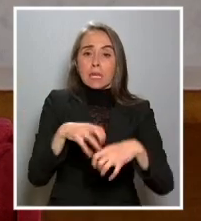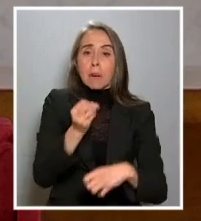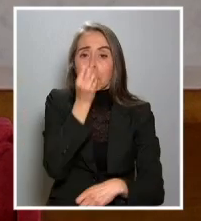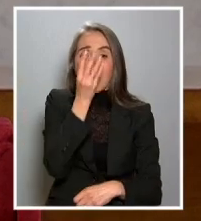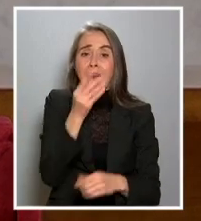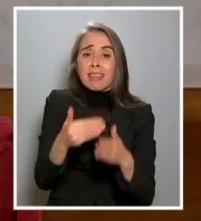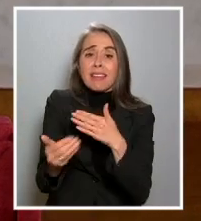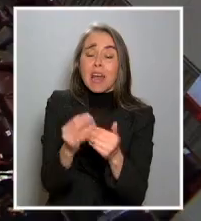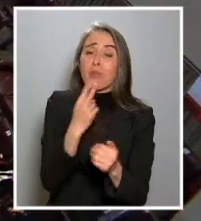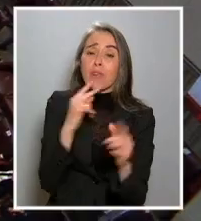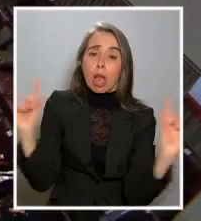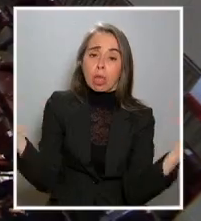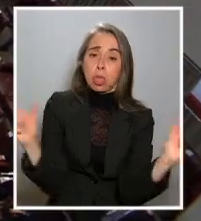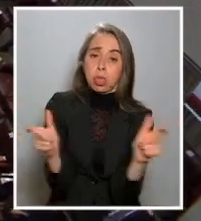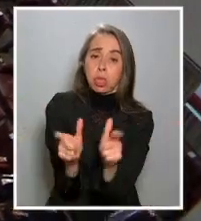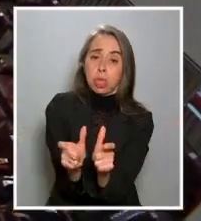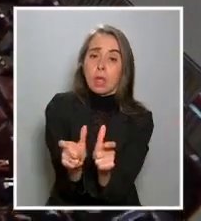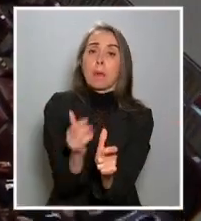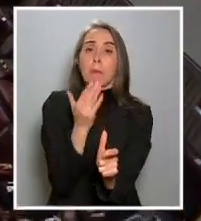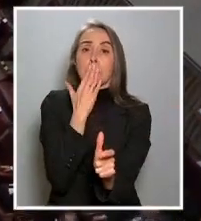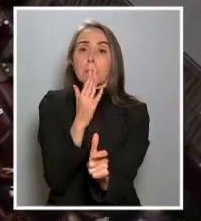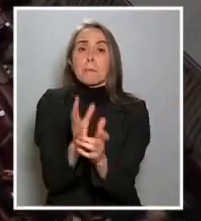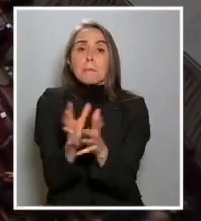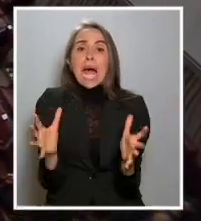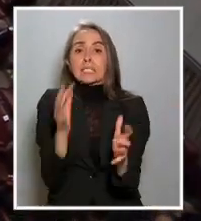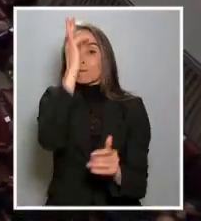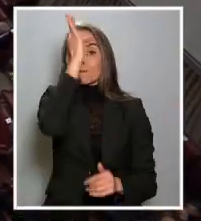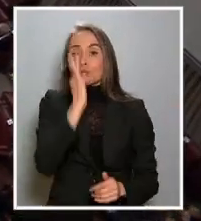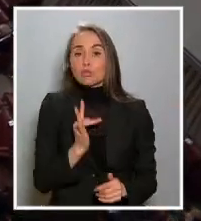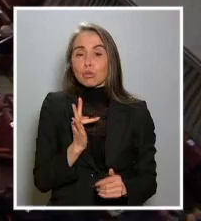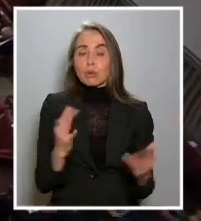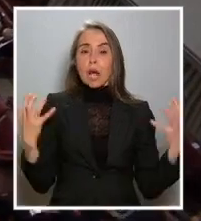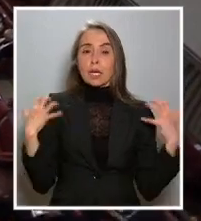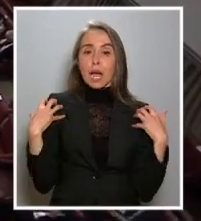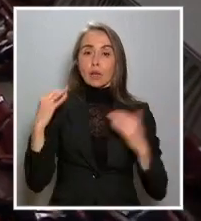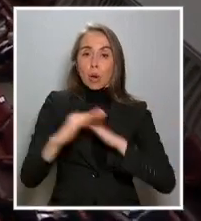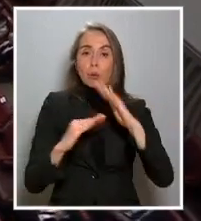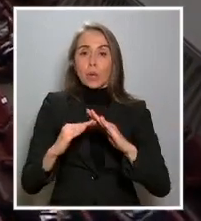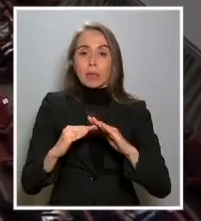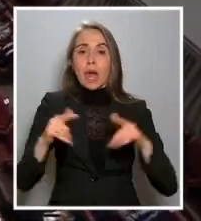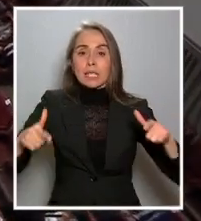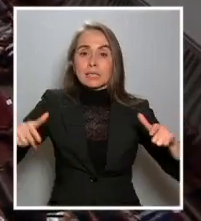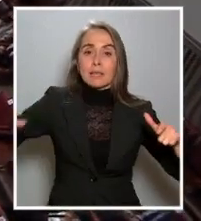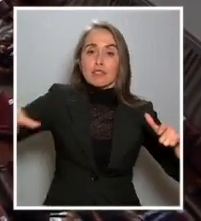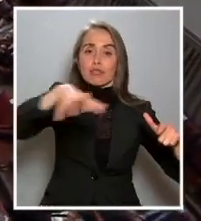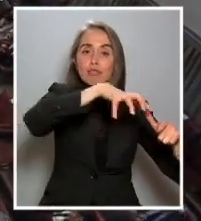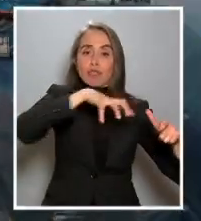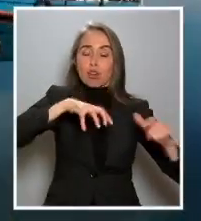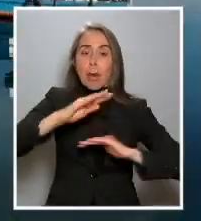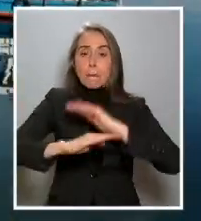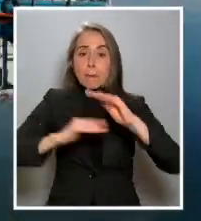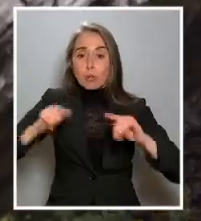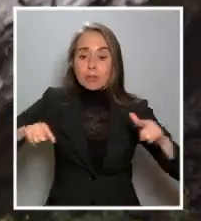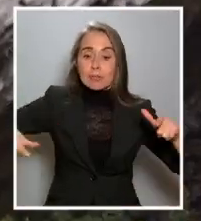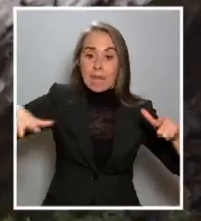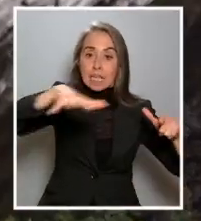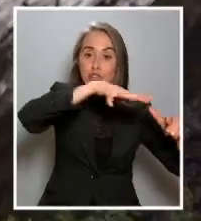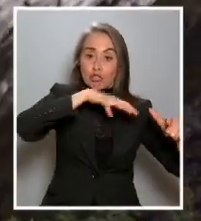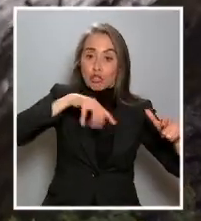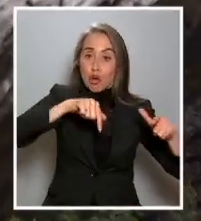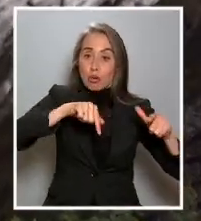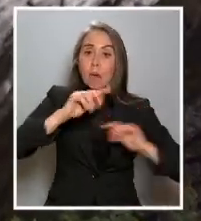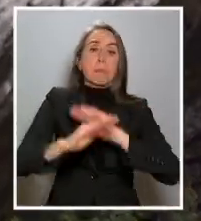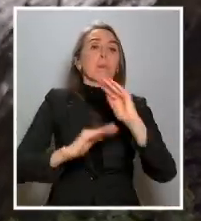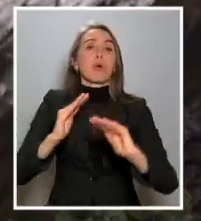hábitats naturales y mejora la dotación del personal encargado de la custodia de las áreas. Porque proteger estas áreas significa